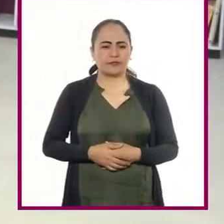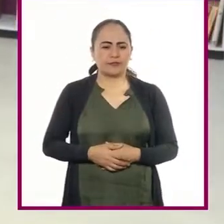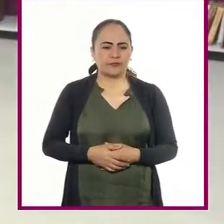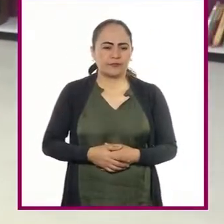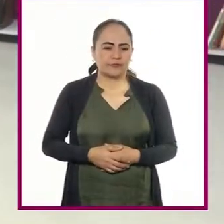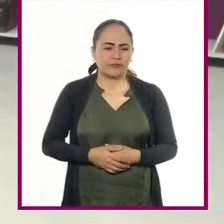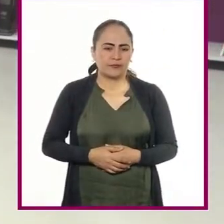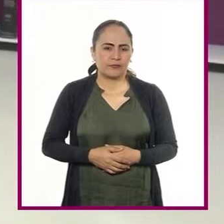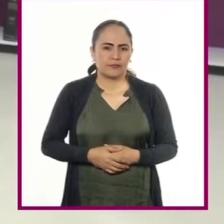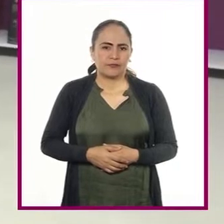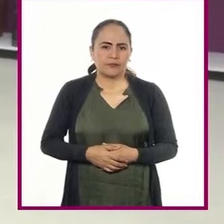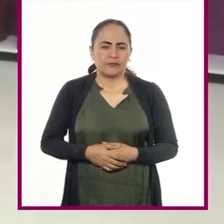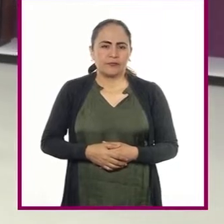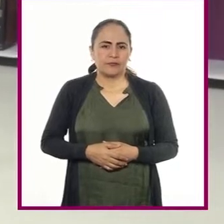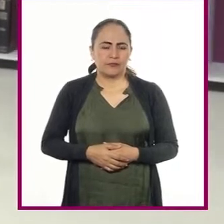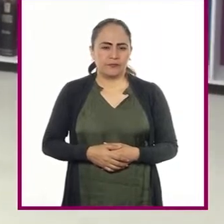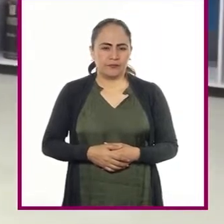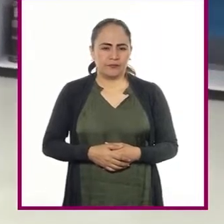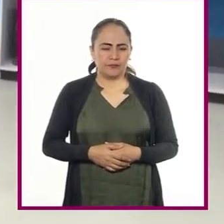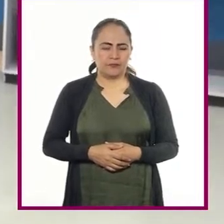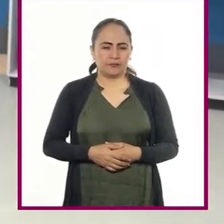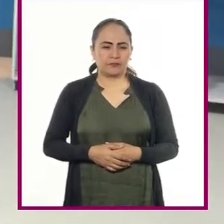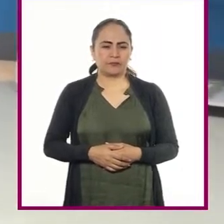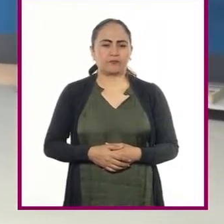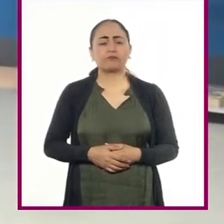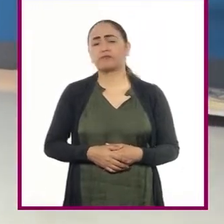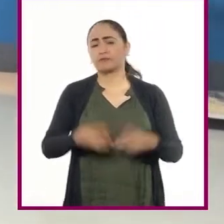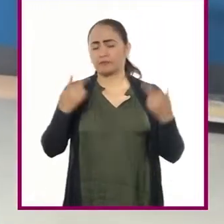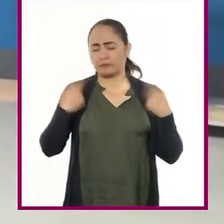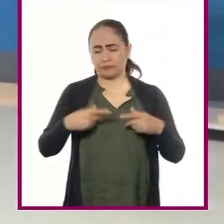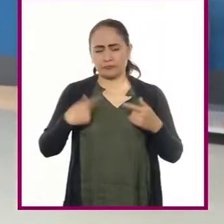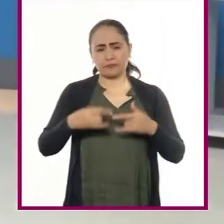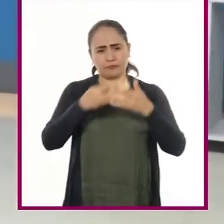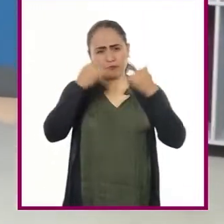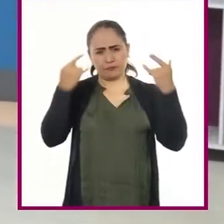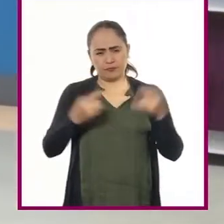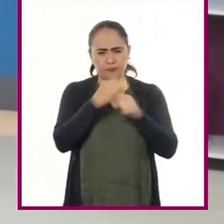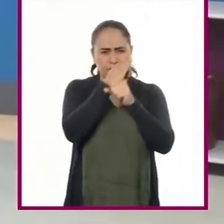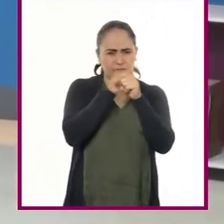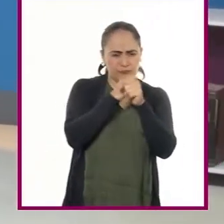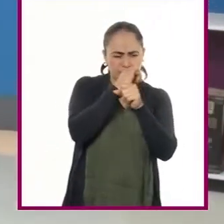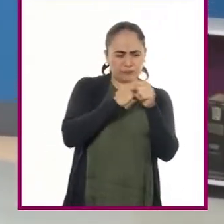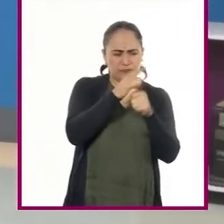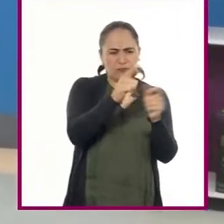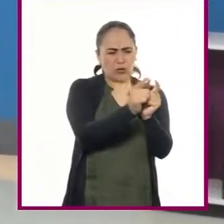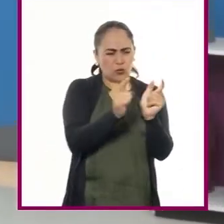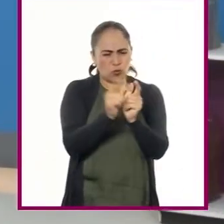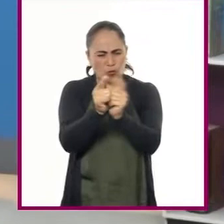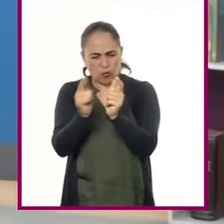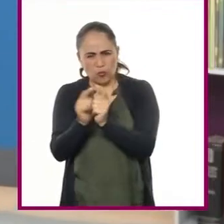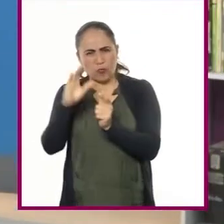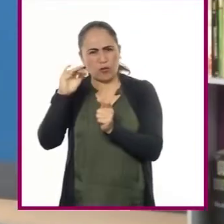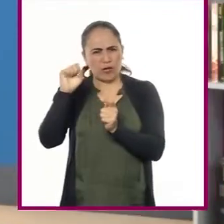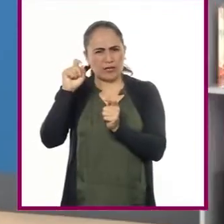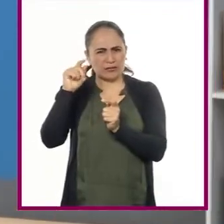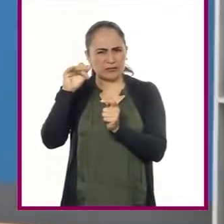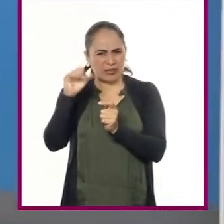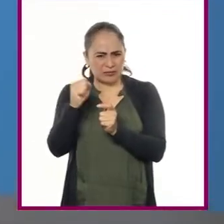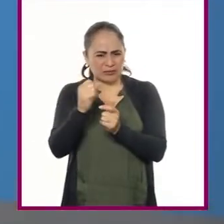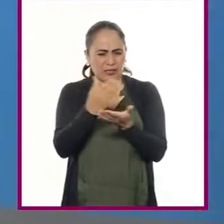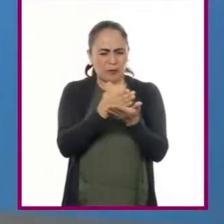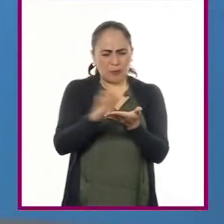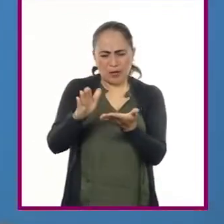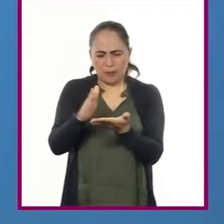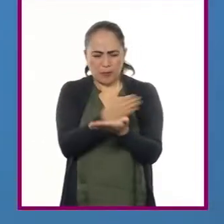Anteriormente, muchos historiadores hablaban de la sociedad novohispana como una sociedad de castas, en la que los límites entre